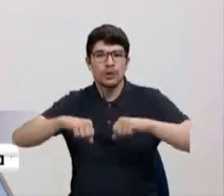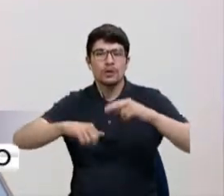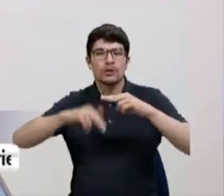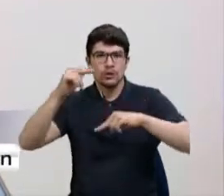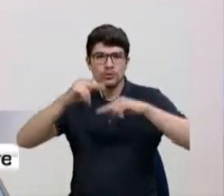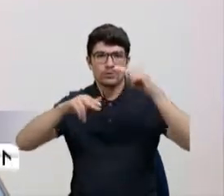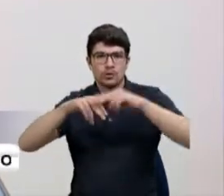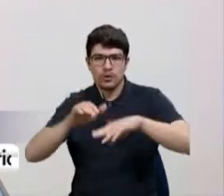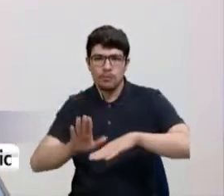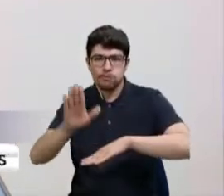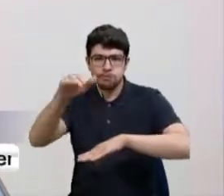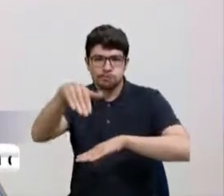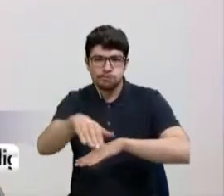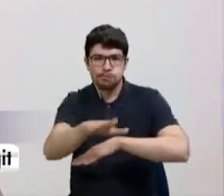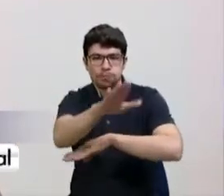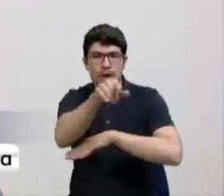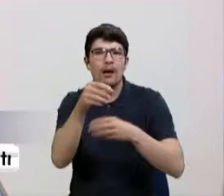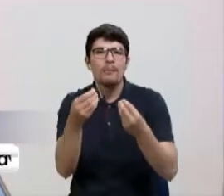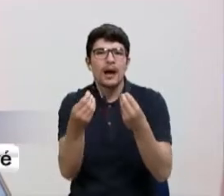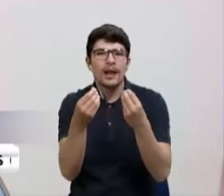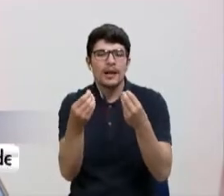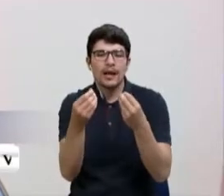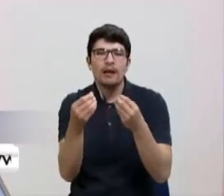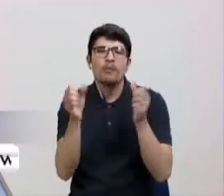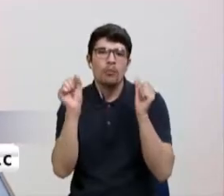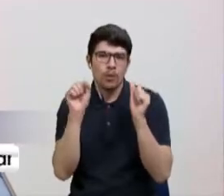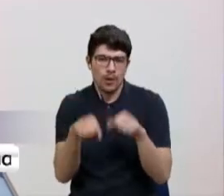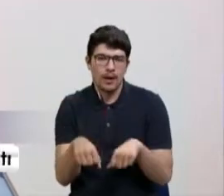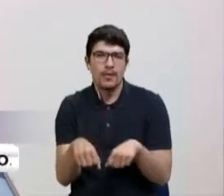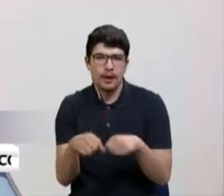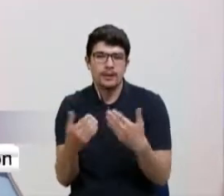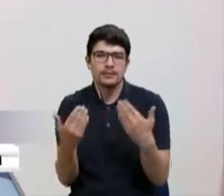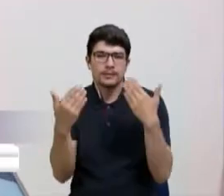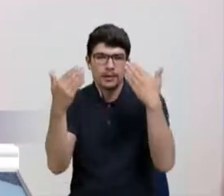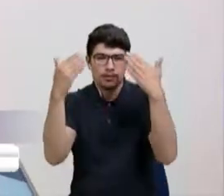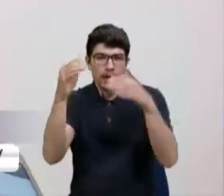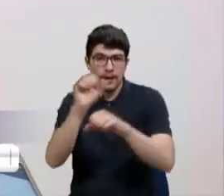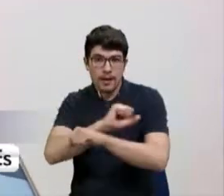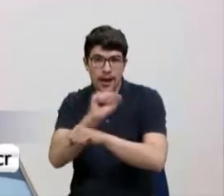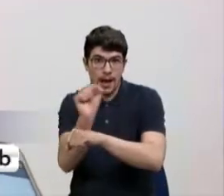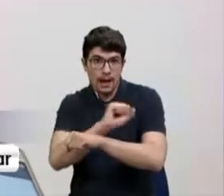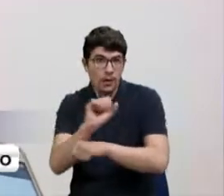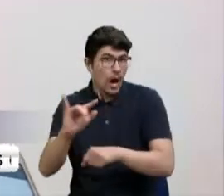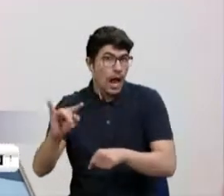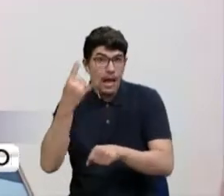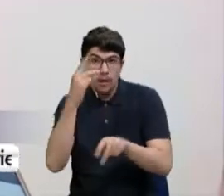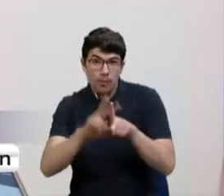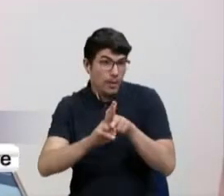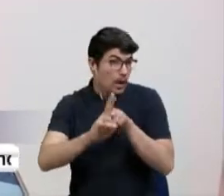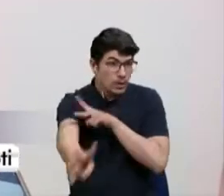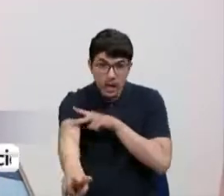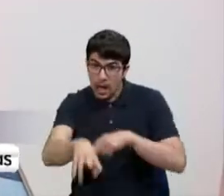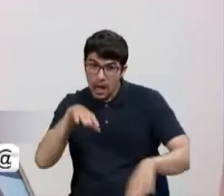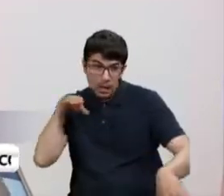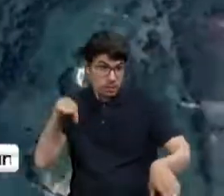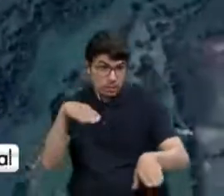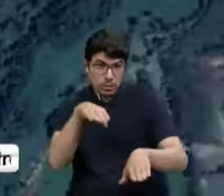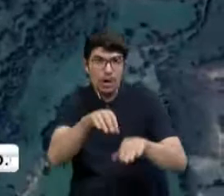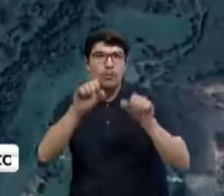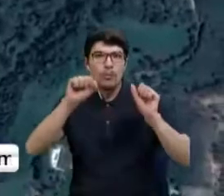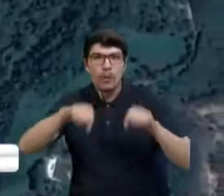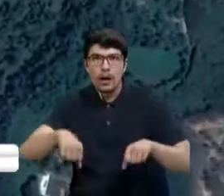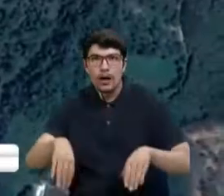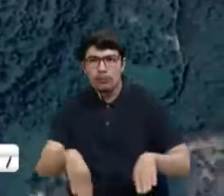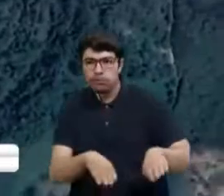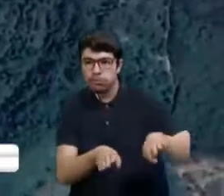de frenado, que sirven para mitigar en caso tal de que algún vehículo tenga alguna falla mecánica, pueda desviarse por